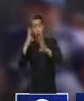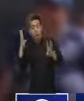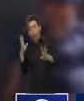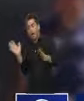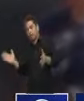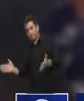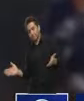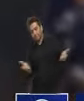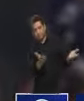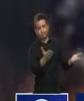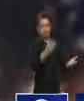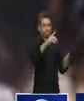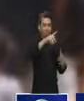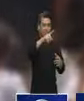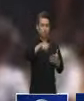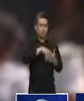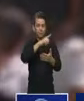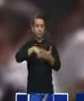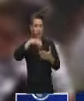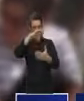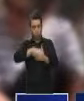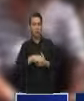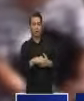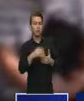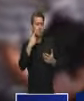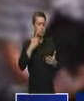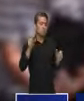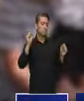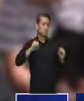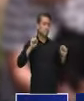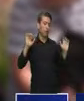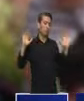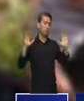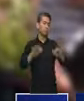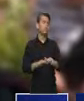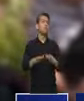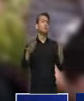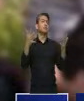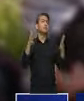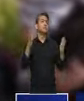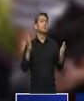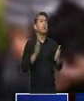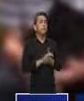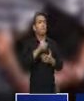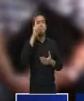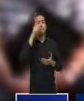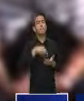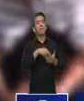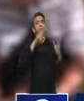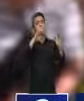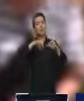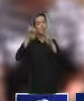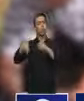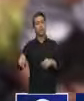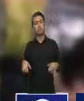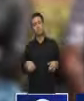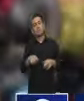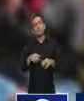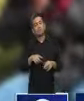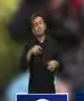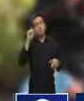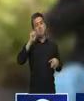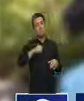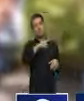la por la tendencia que se puede llevar al menos unas unas 1000 personas unos 1000 votantes que puedan participar en la